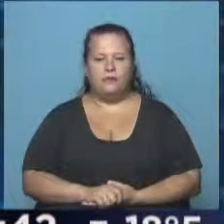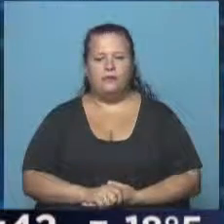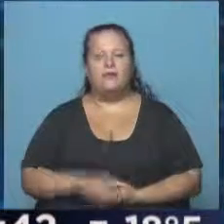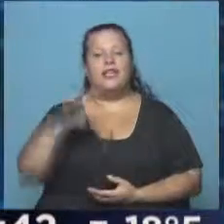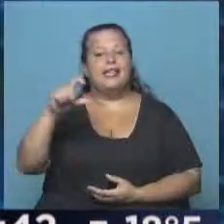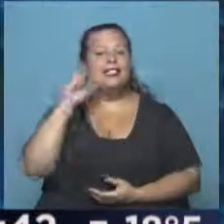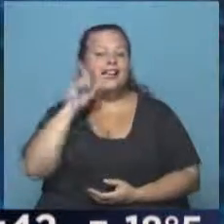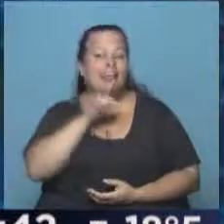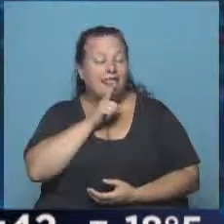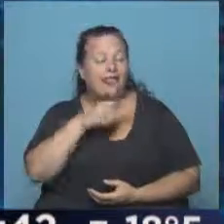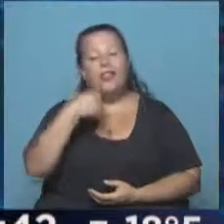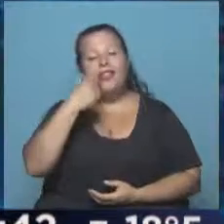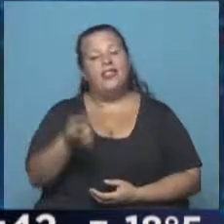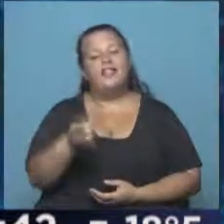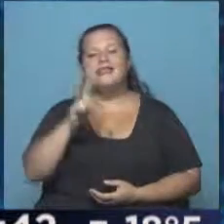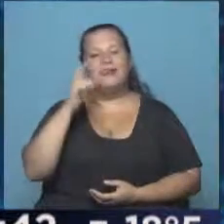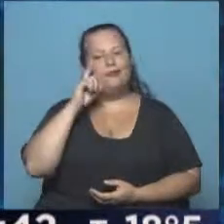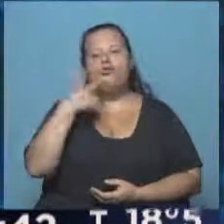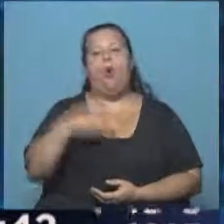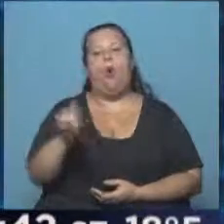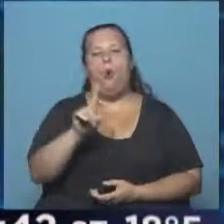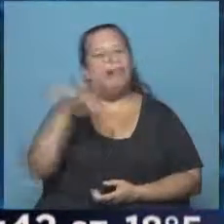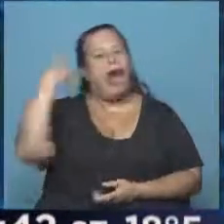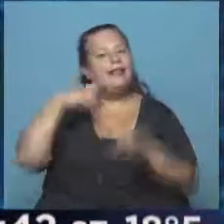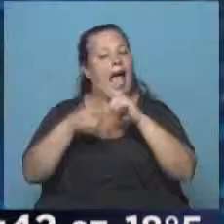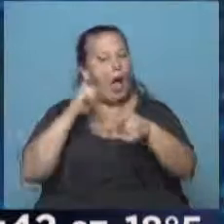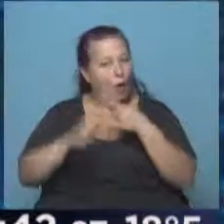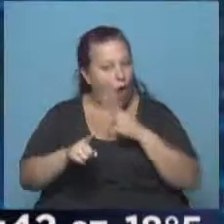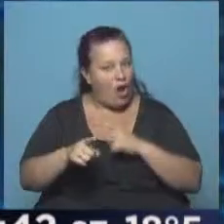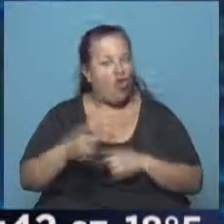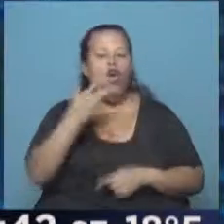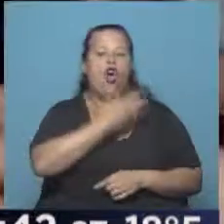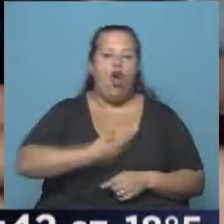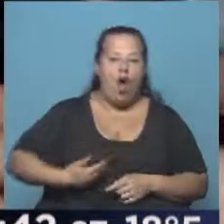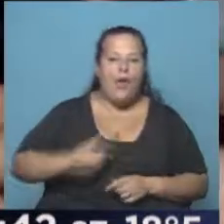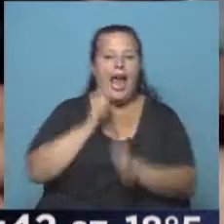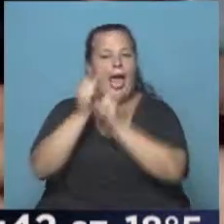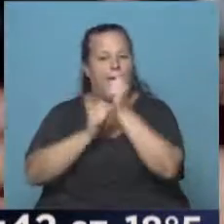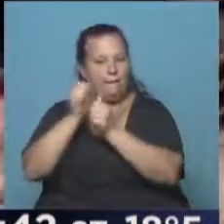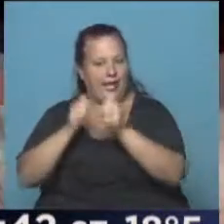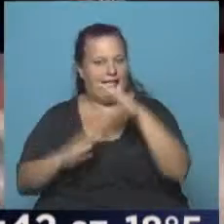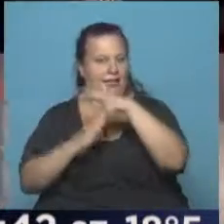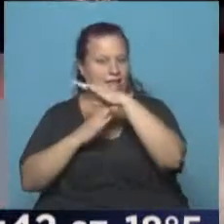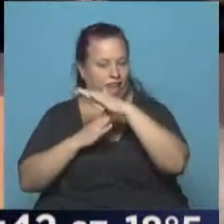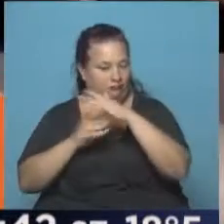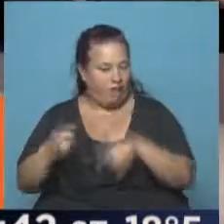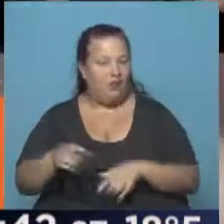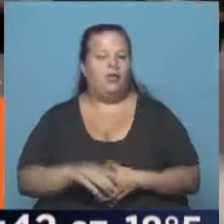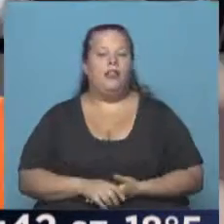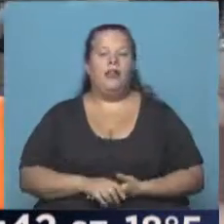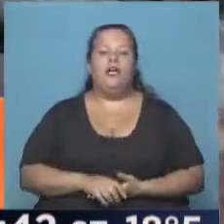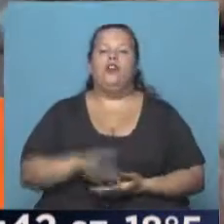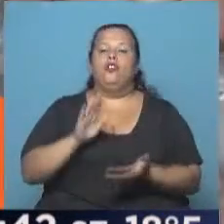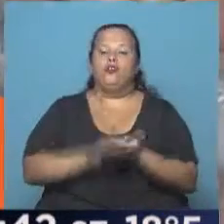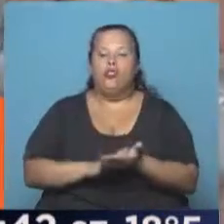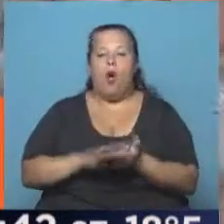La CGT aseguró que no se están cumpliendo el acuerdo, los acuerdos entre el gobierno y las principales cámaras empresariales